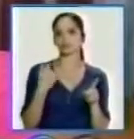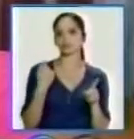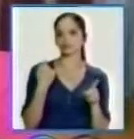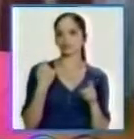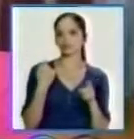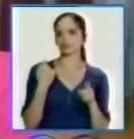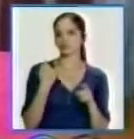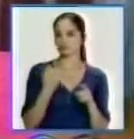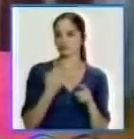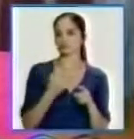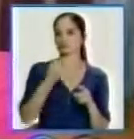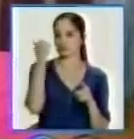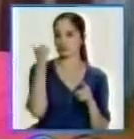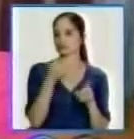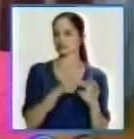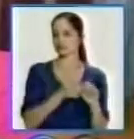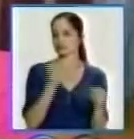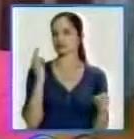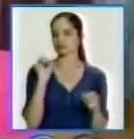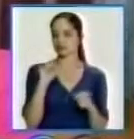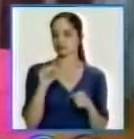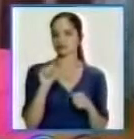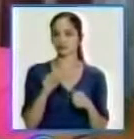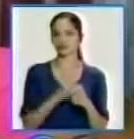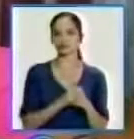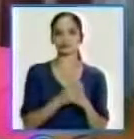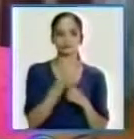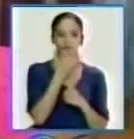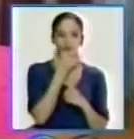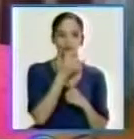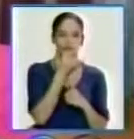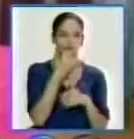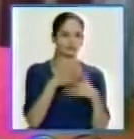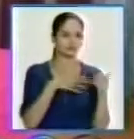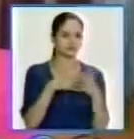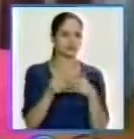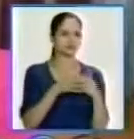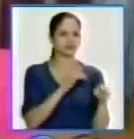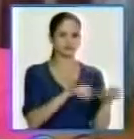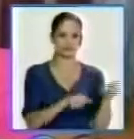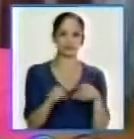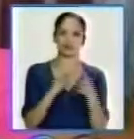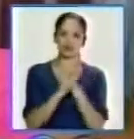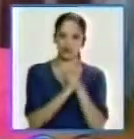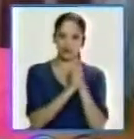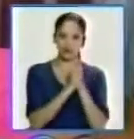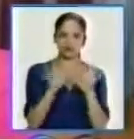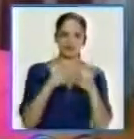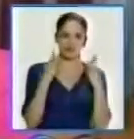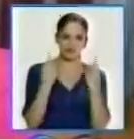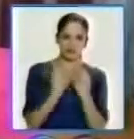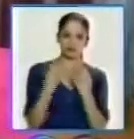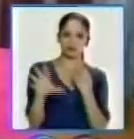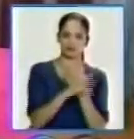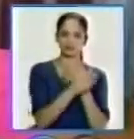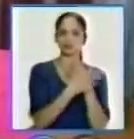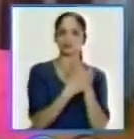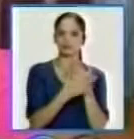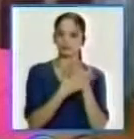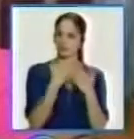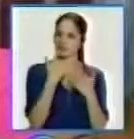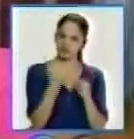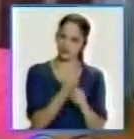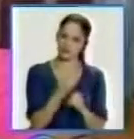punto de dejar eso. Porque pues de todos modos hay muchos amigos, mi familia me dicen que no trae más